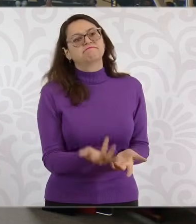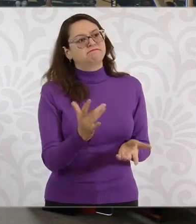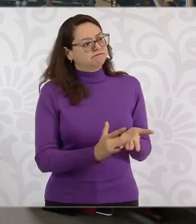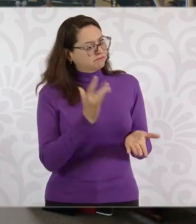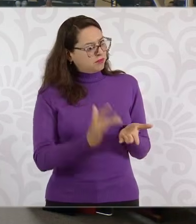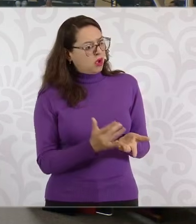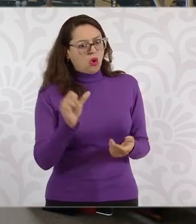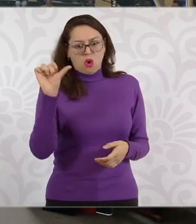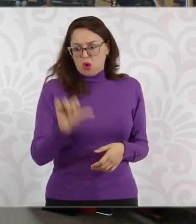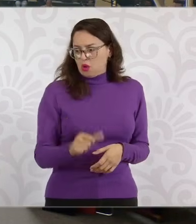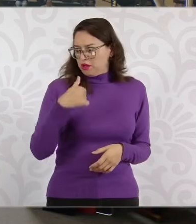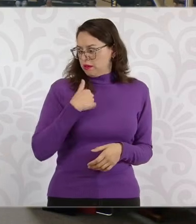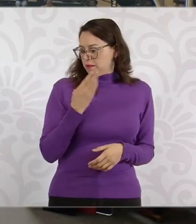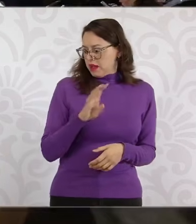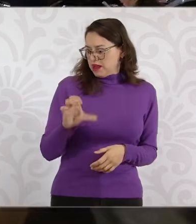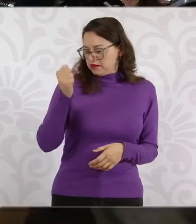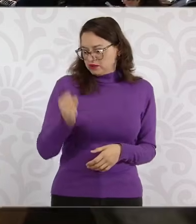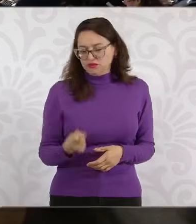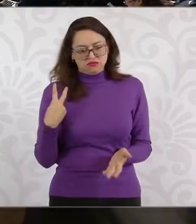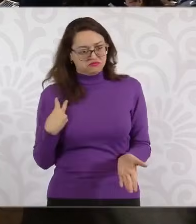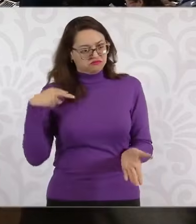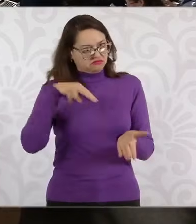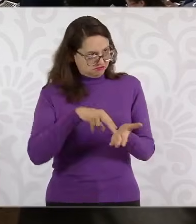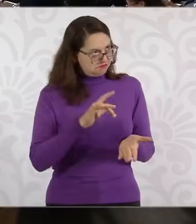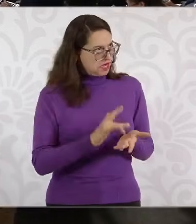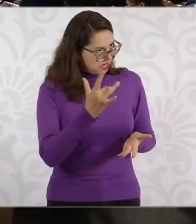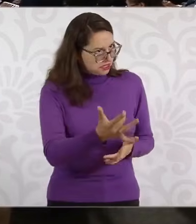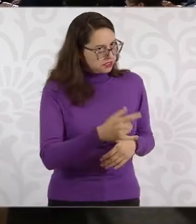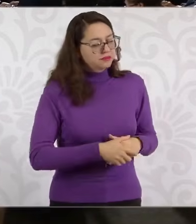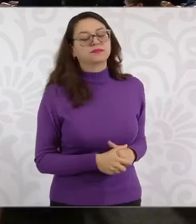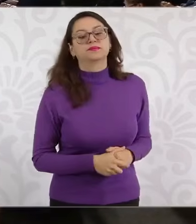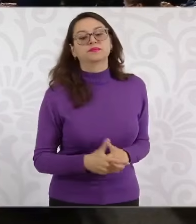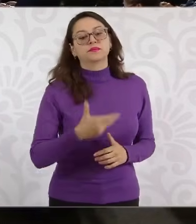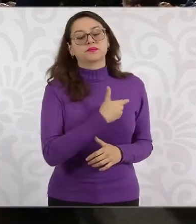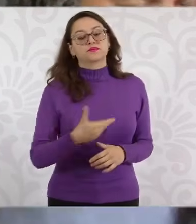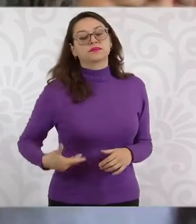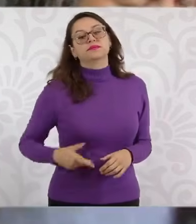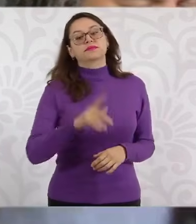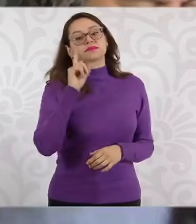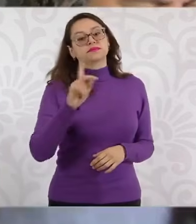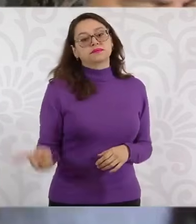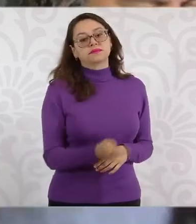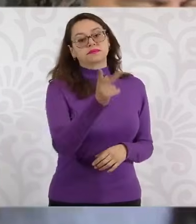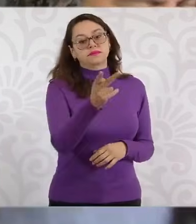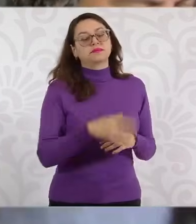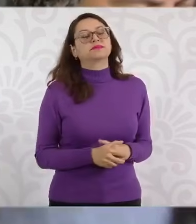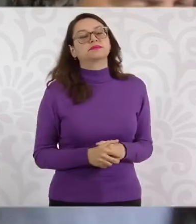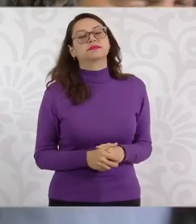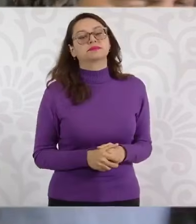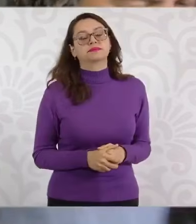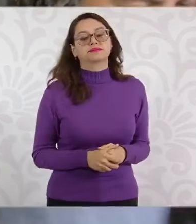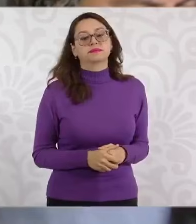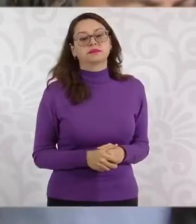alguien de Baja California Sur esté aquí en las mañaneras. Preguntarle, Presidenta, la gente de Baja California Sur pues está muy